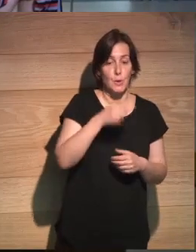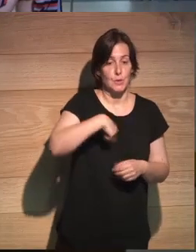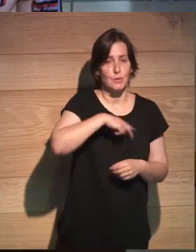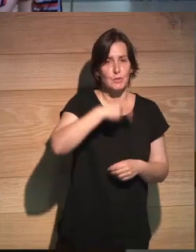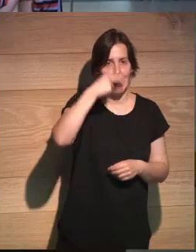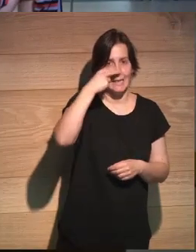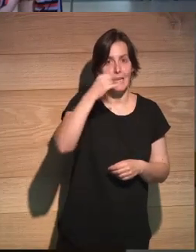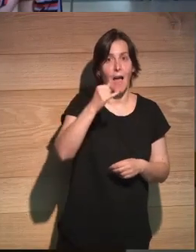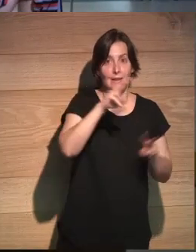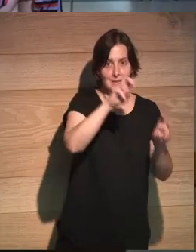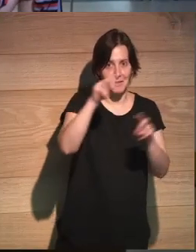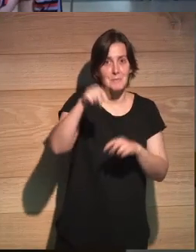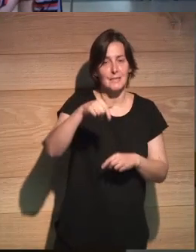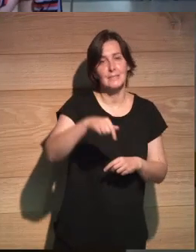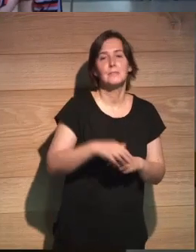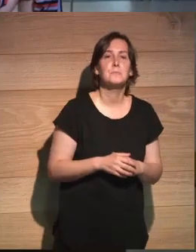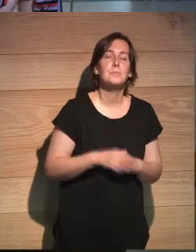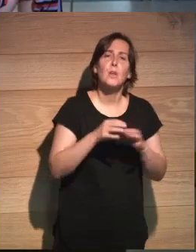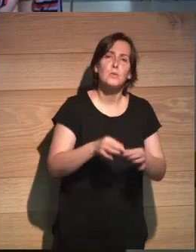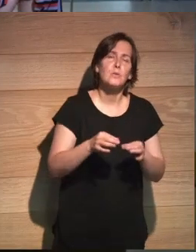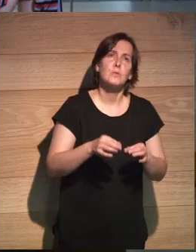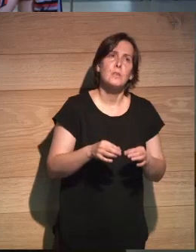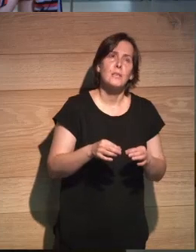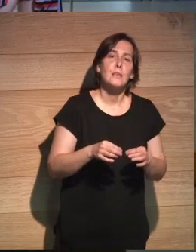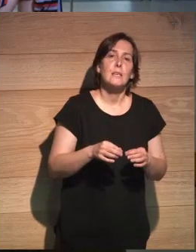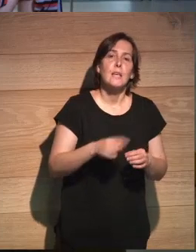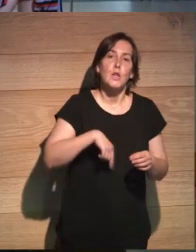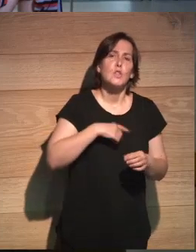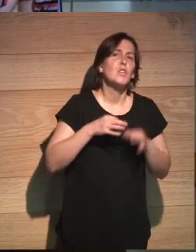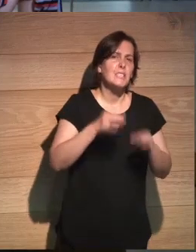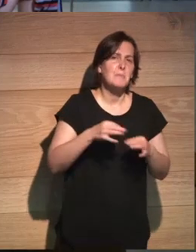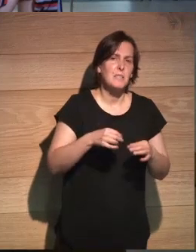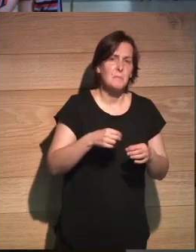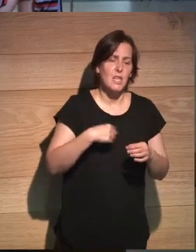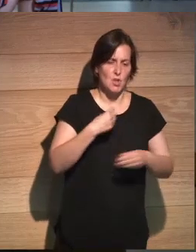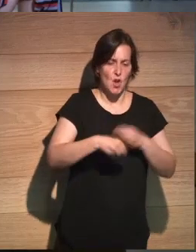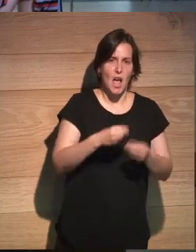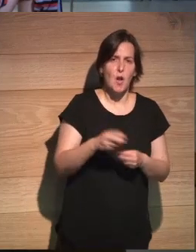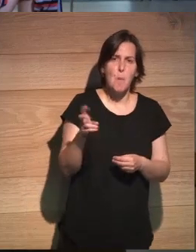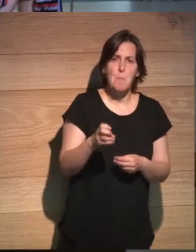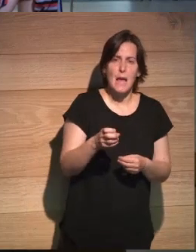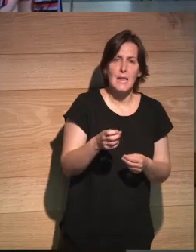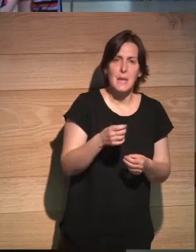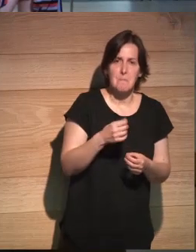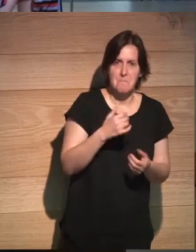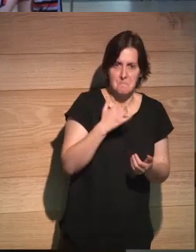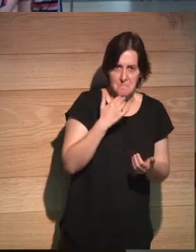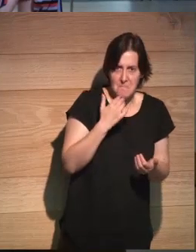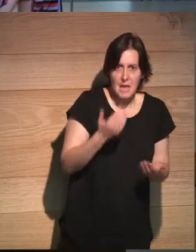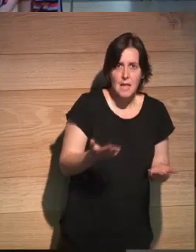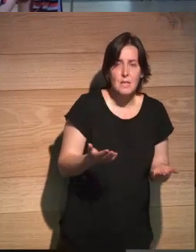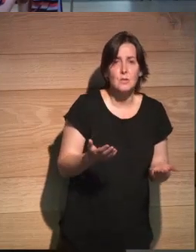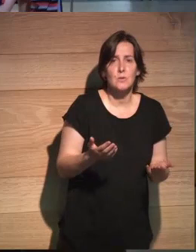cosas. En esto siempre nos planteamos la cuestión de si lo que hacemos sirve para algo, porque nos planteamos si llegamos a